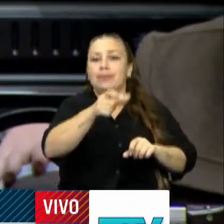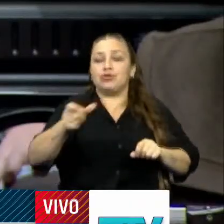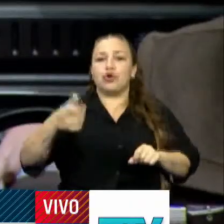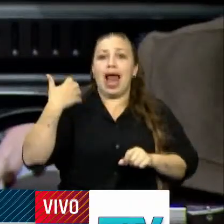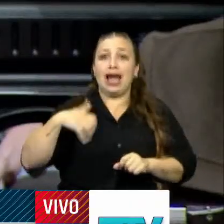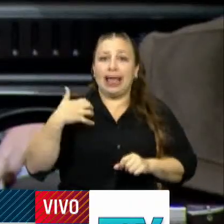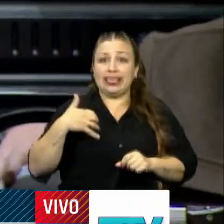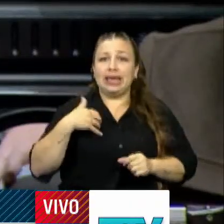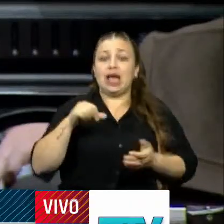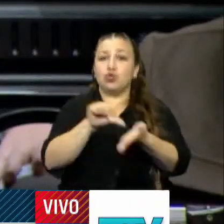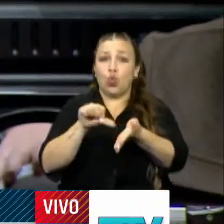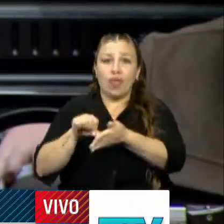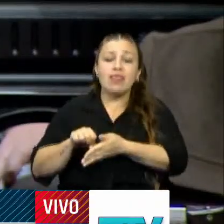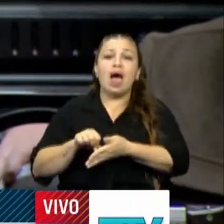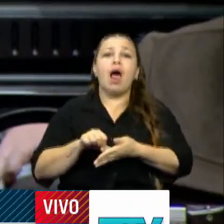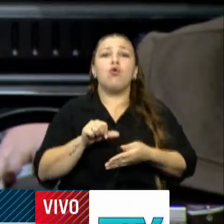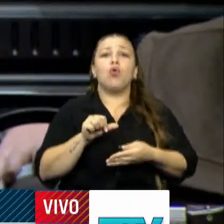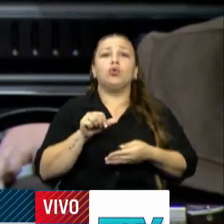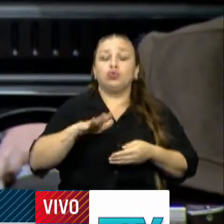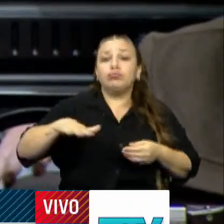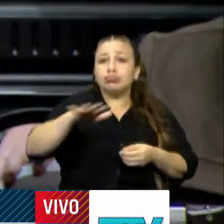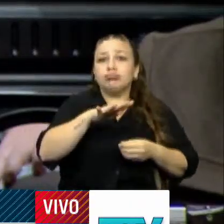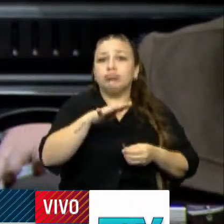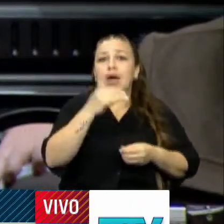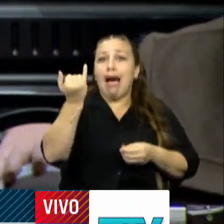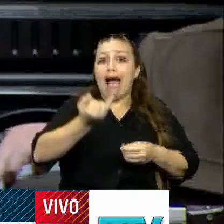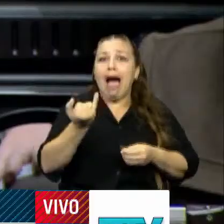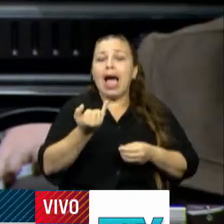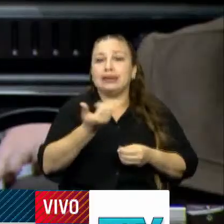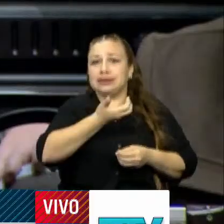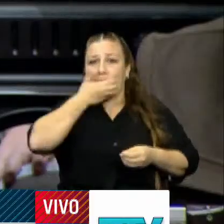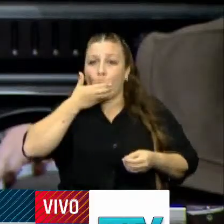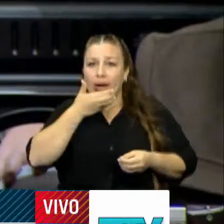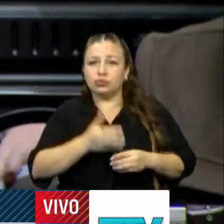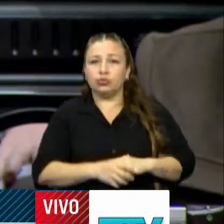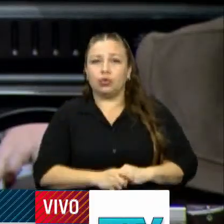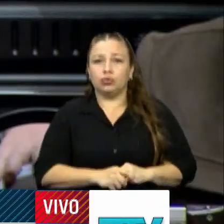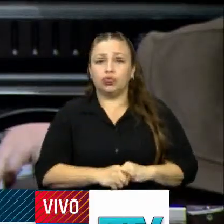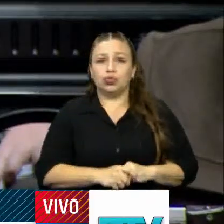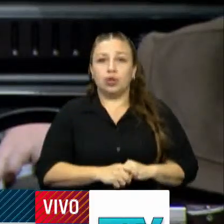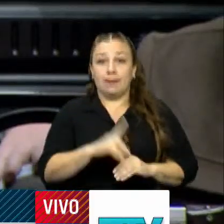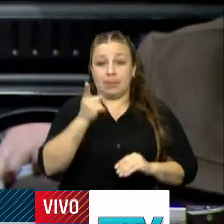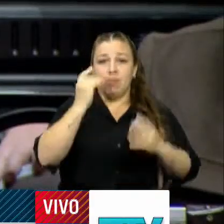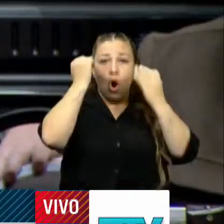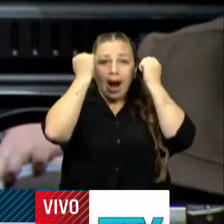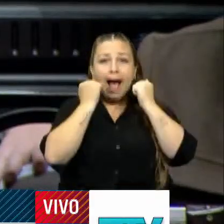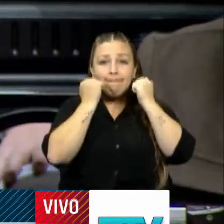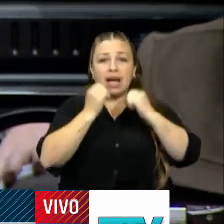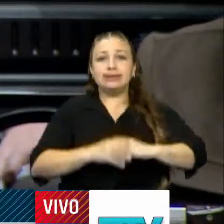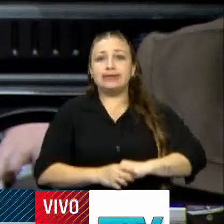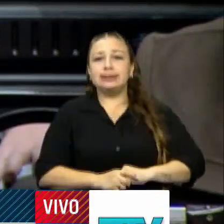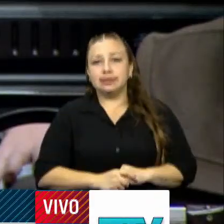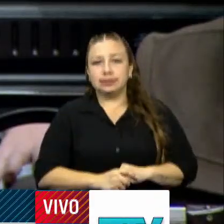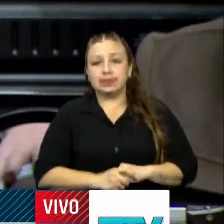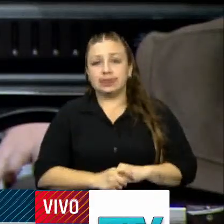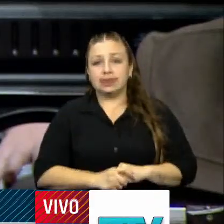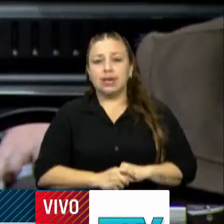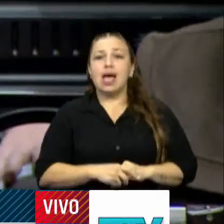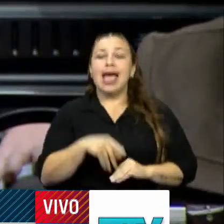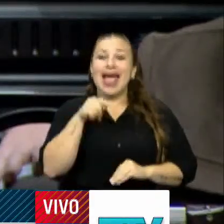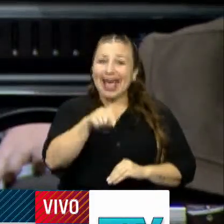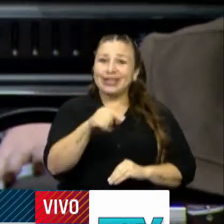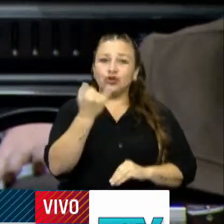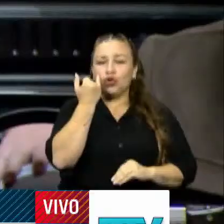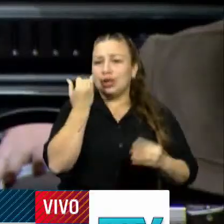argentinos, ciudadanos y ciudadanas que estaban siendo secuestrados por Hamás. De esto y de